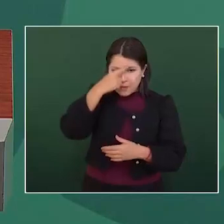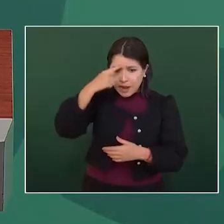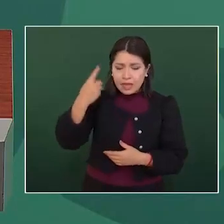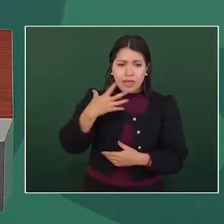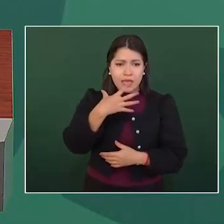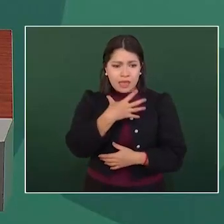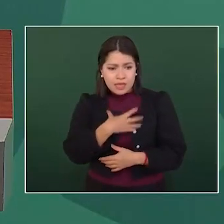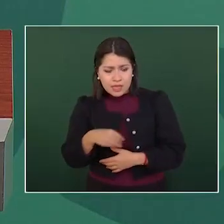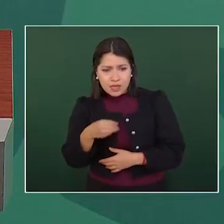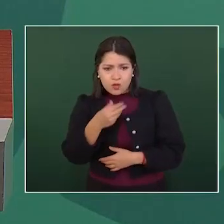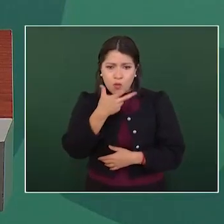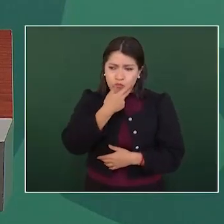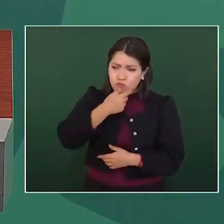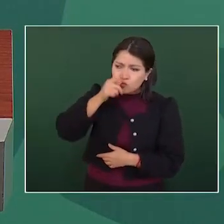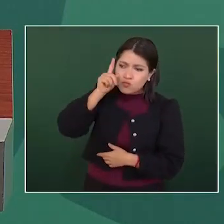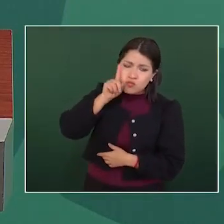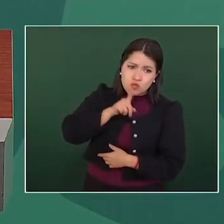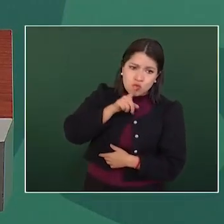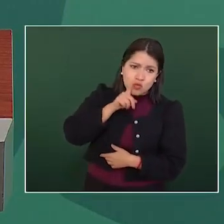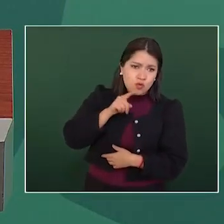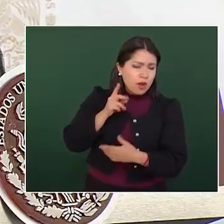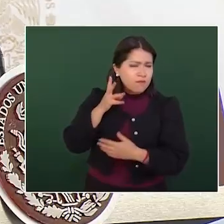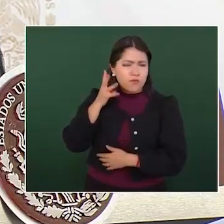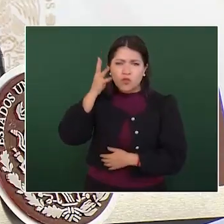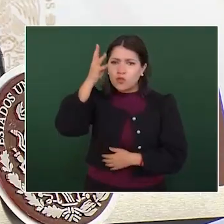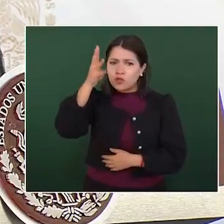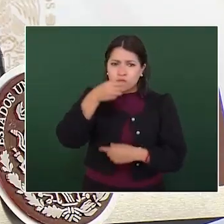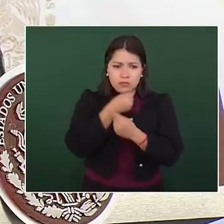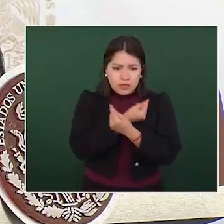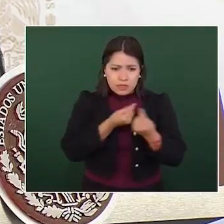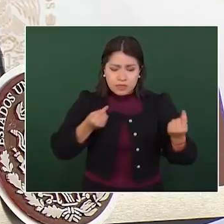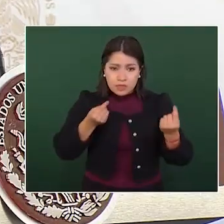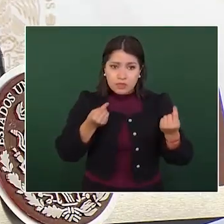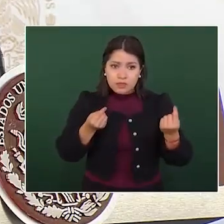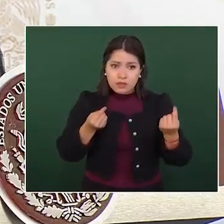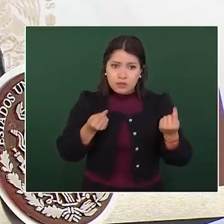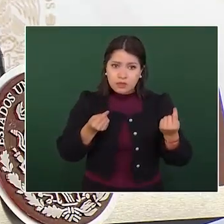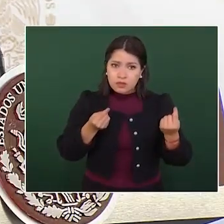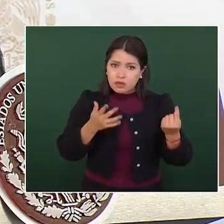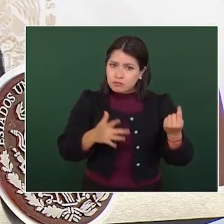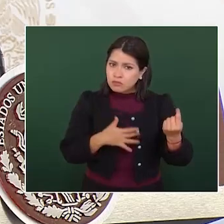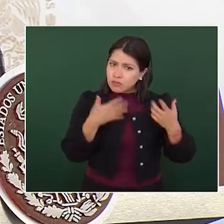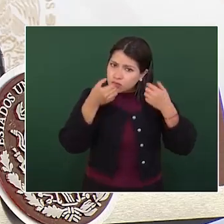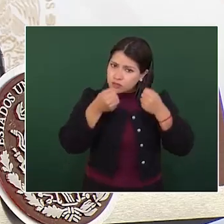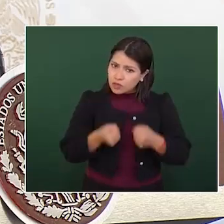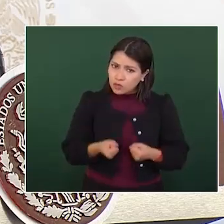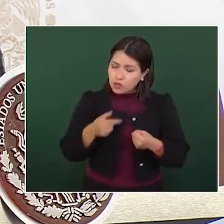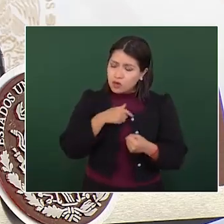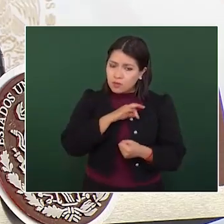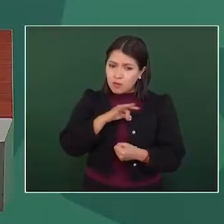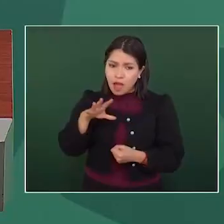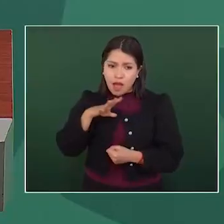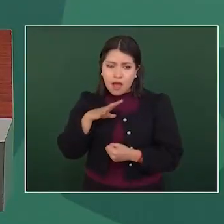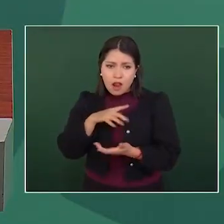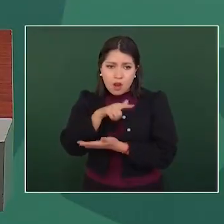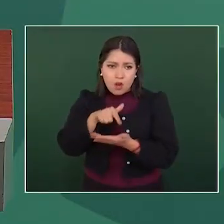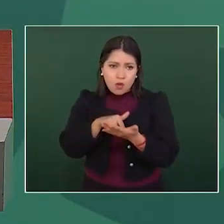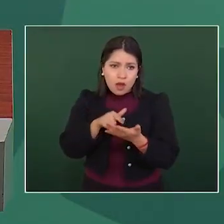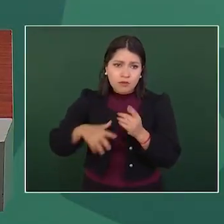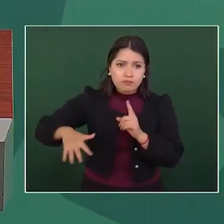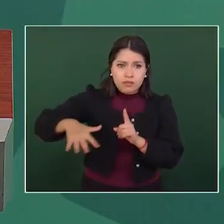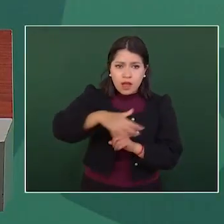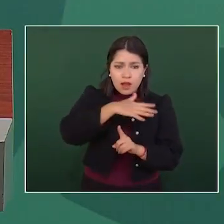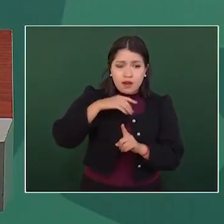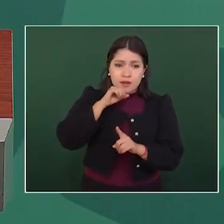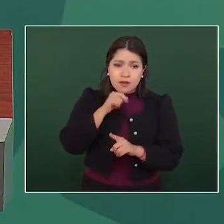hijos, nietas, los que vengan, tendrán espacios donde se cuide y conserve la biodiversidad directa de la mano